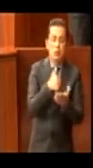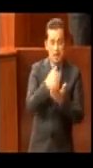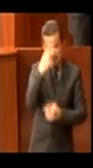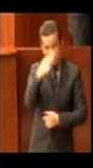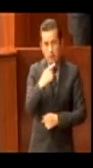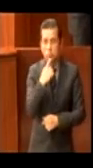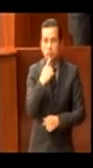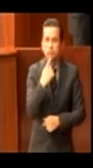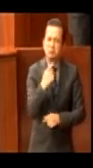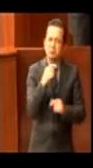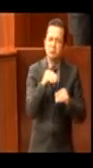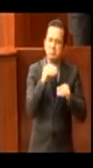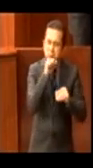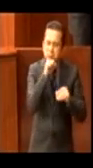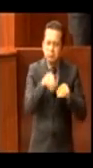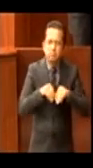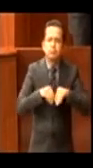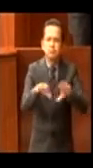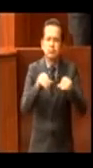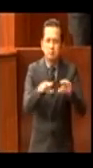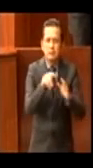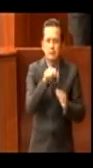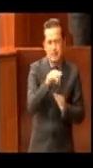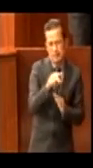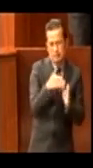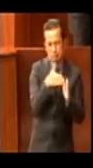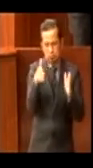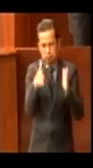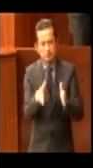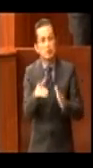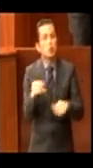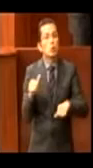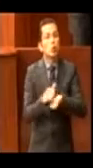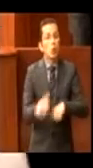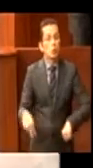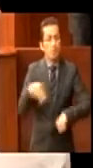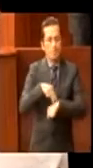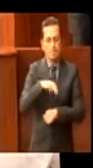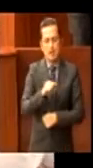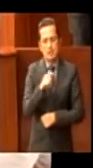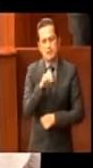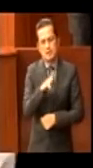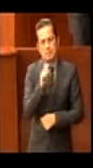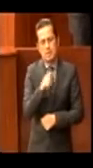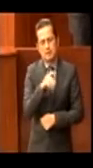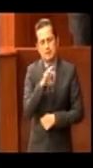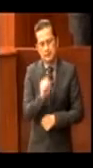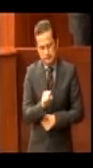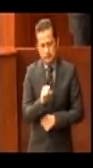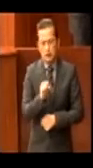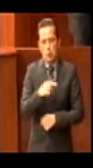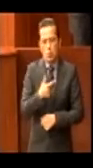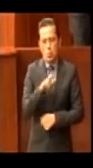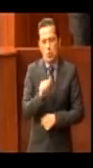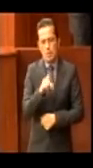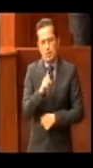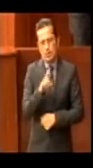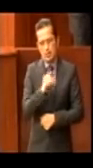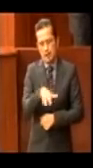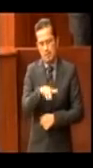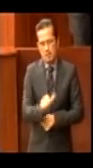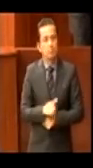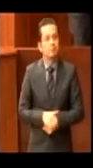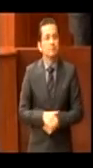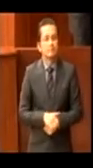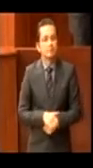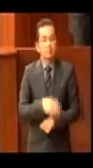en el que aparece martí batres guadarrama candidato al senado de la república la consulta considera que